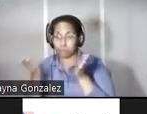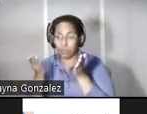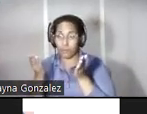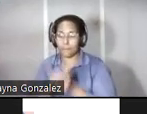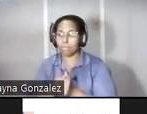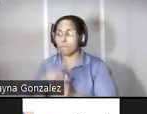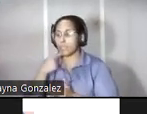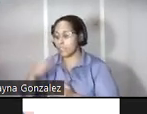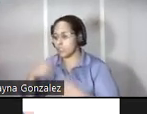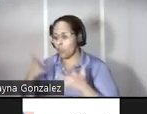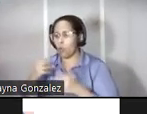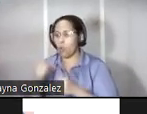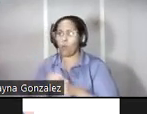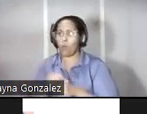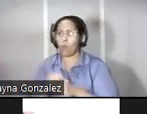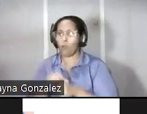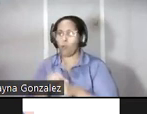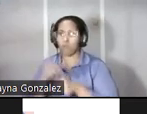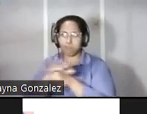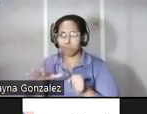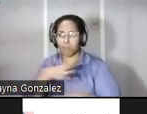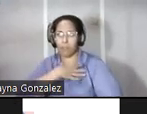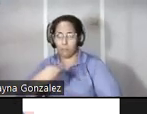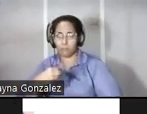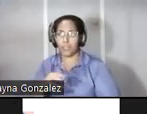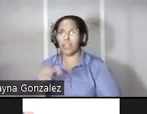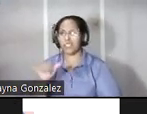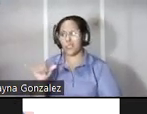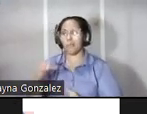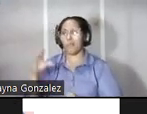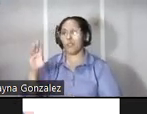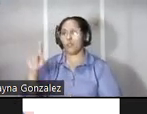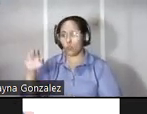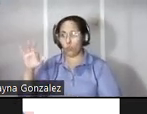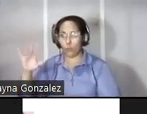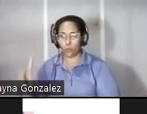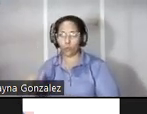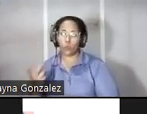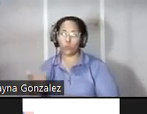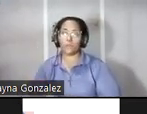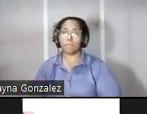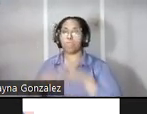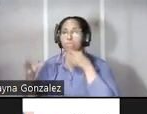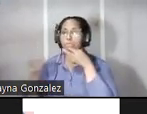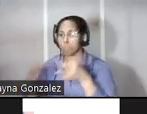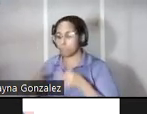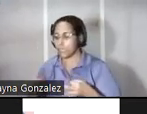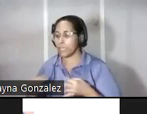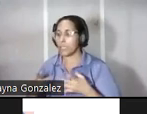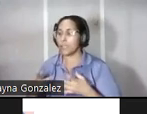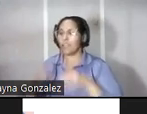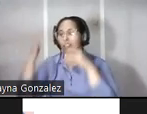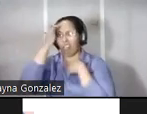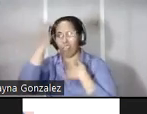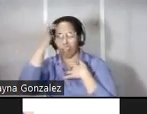las víctimas de la llamada plaga blanca, que también le decían hacia la tuberculosis, explicaba que en ocasiones la